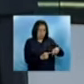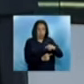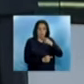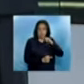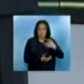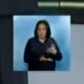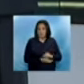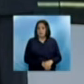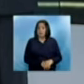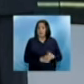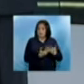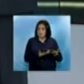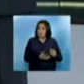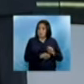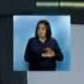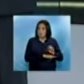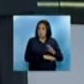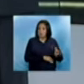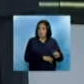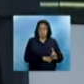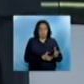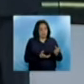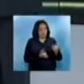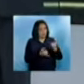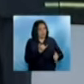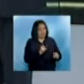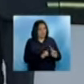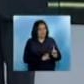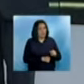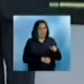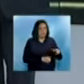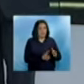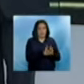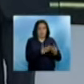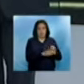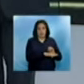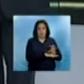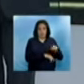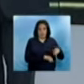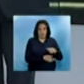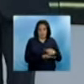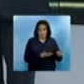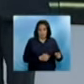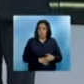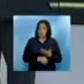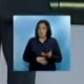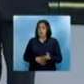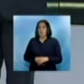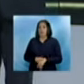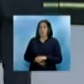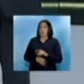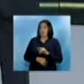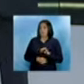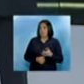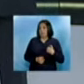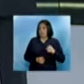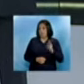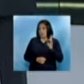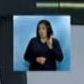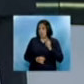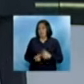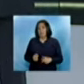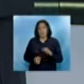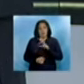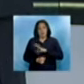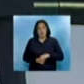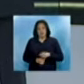mujeres finalmente. Así que muy recomendado, no les quiero arruinar el final, así que este es el libro que les recomiendo para esta semana. Giovanna Polarolo además ha sido mi profesora, o sea que